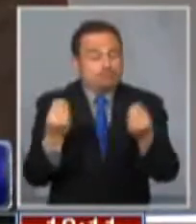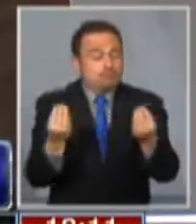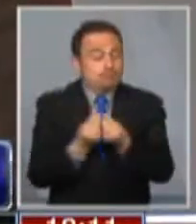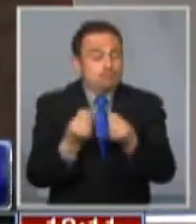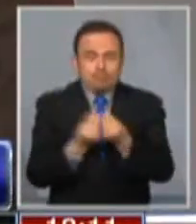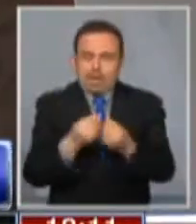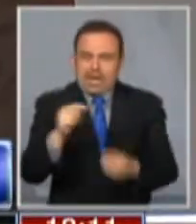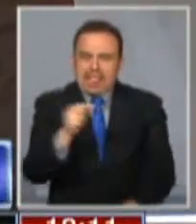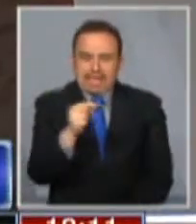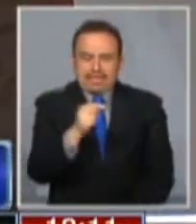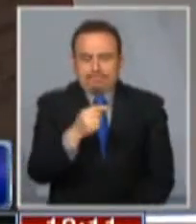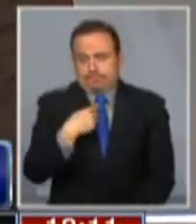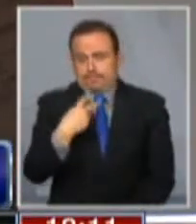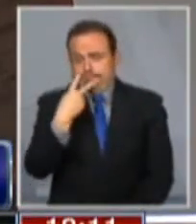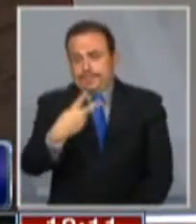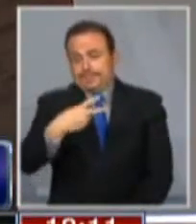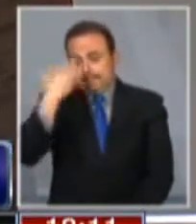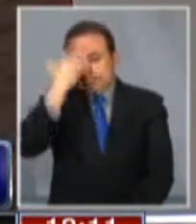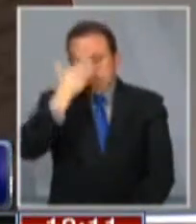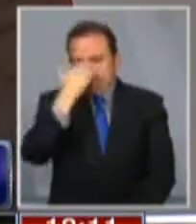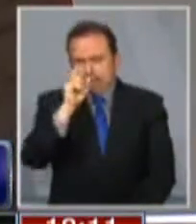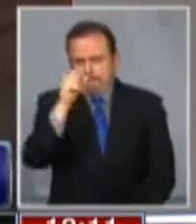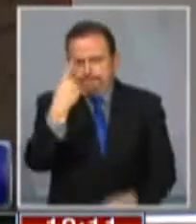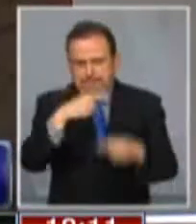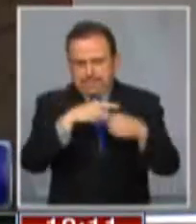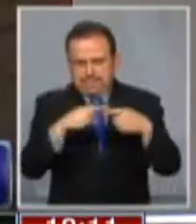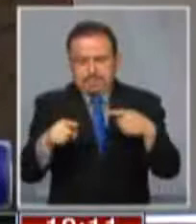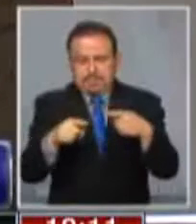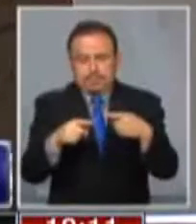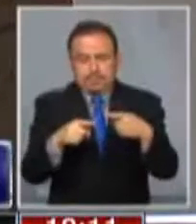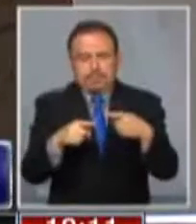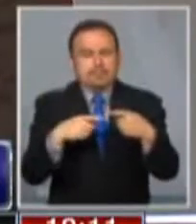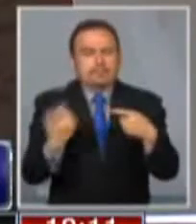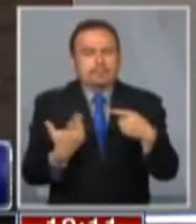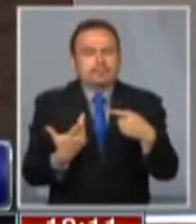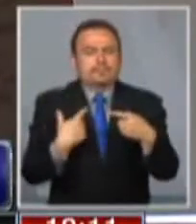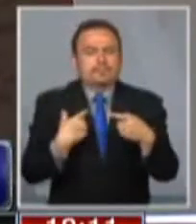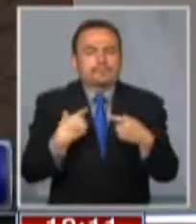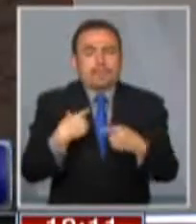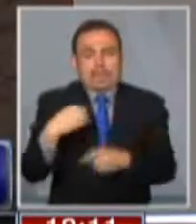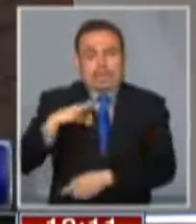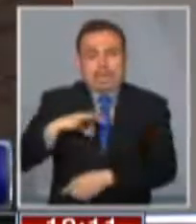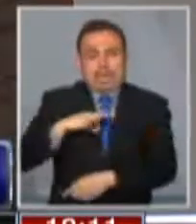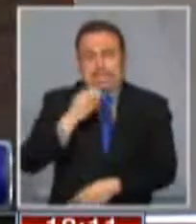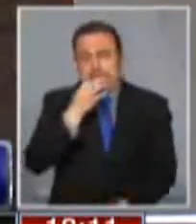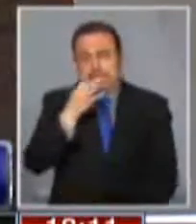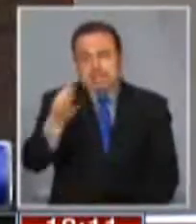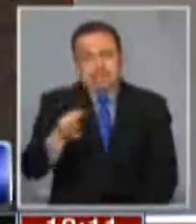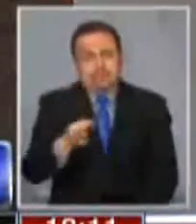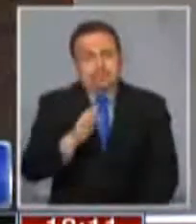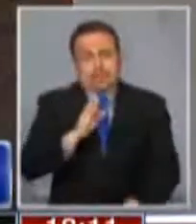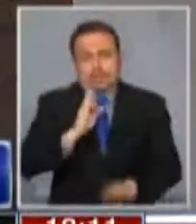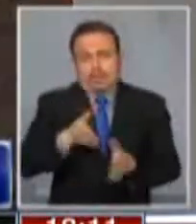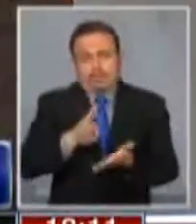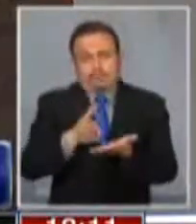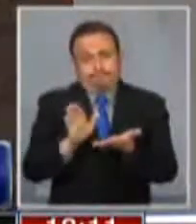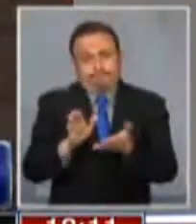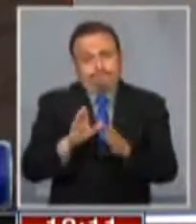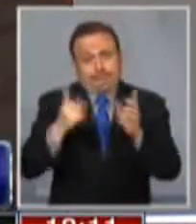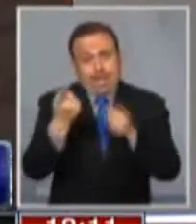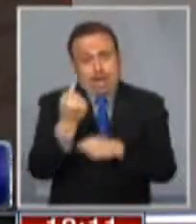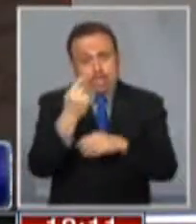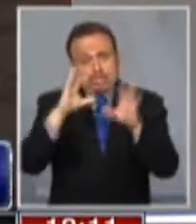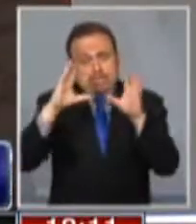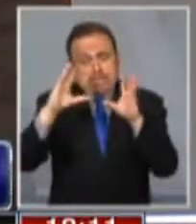preocupación. La primera semana nos tocó tener que decirle a los clientes que se fueran de los locales, muchos